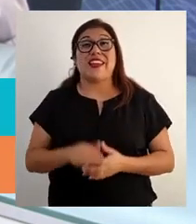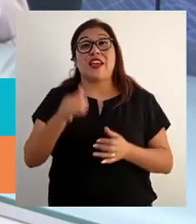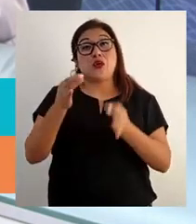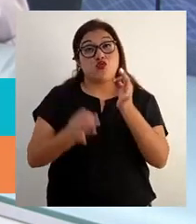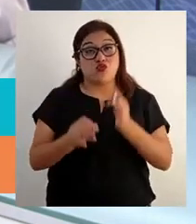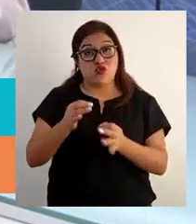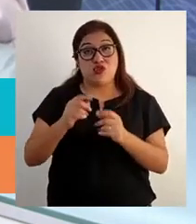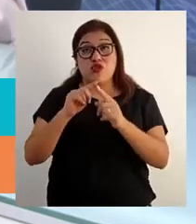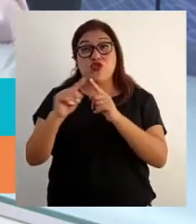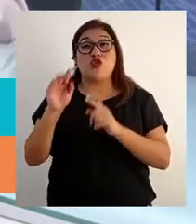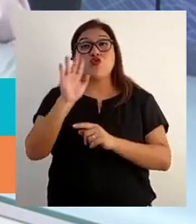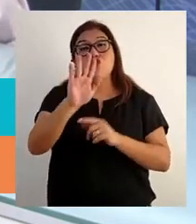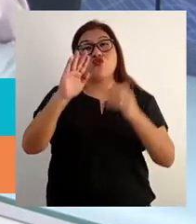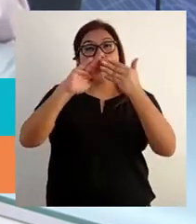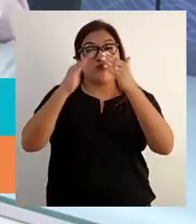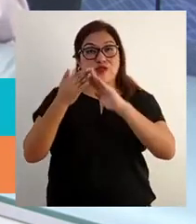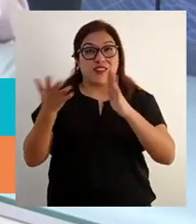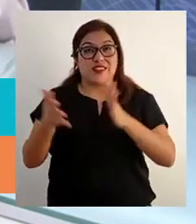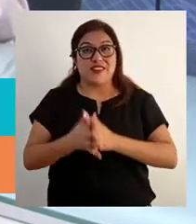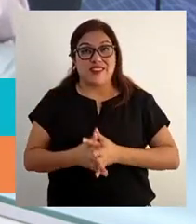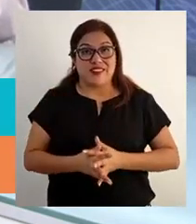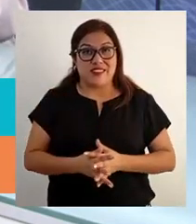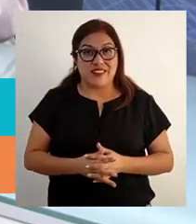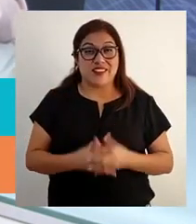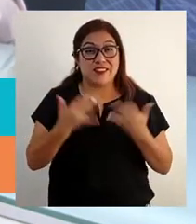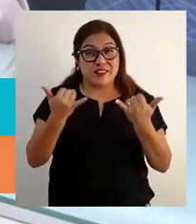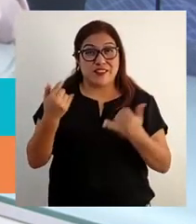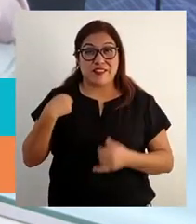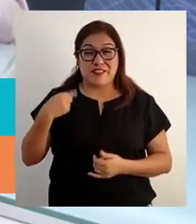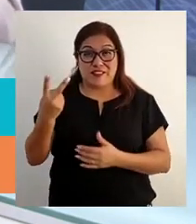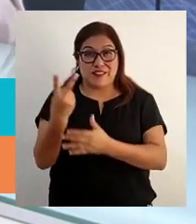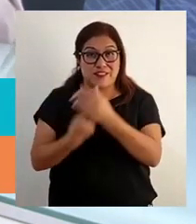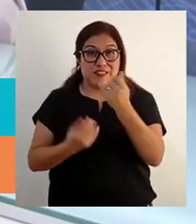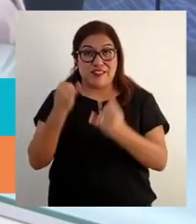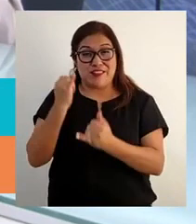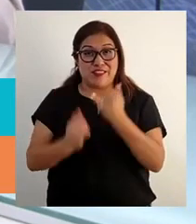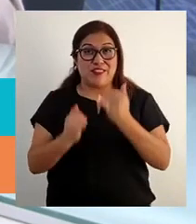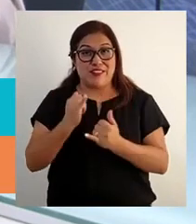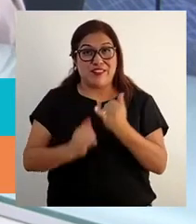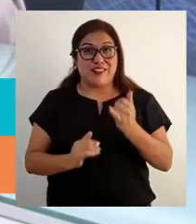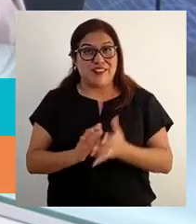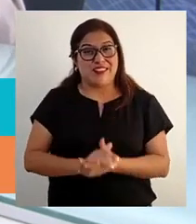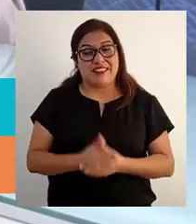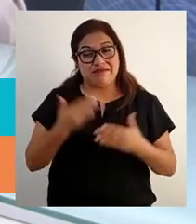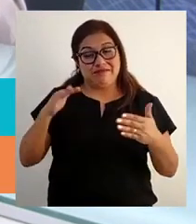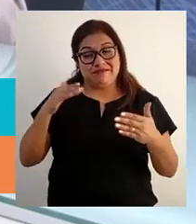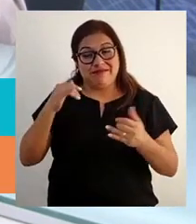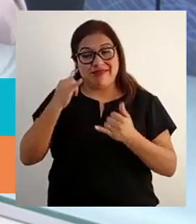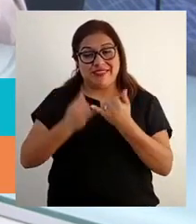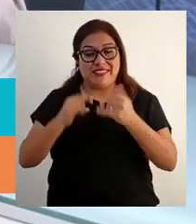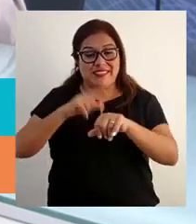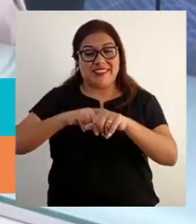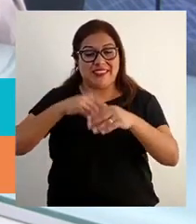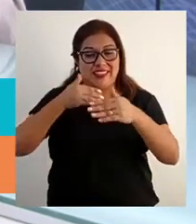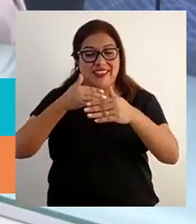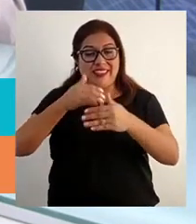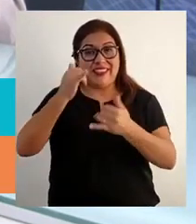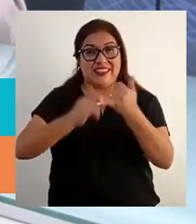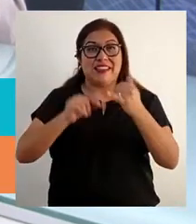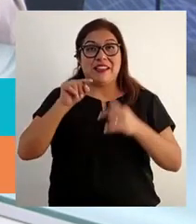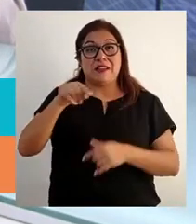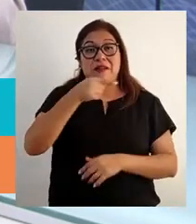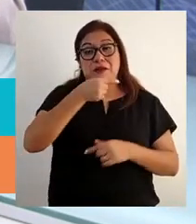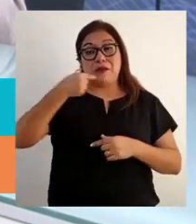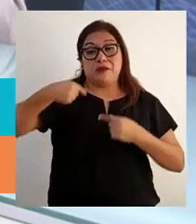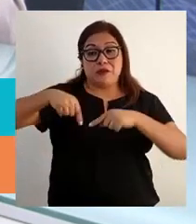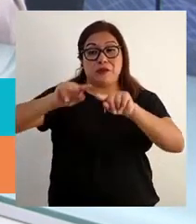tu Comunidad. Bueno, Enrique, amigas y nosotros amigos, nos vamos. yo creo que ya así es, el que tiempo durante se nos venció. Así es, durante la semana pueden encontrarnos en nuestra